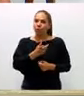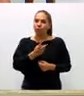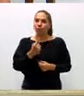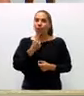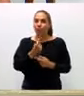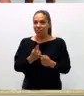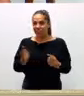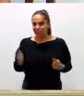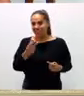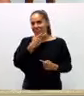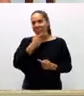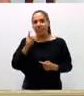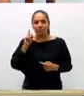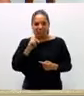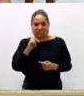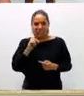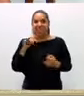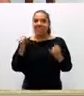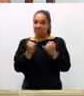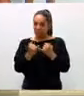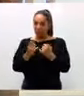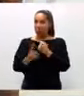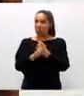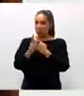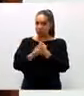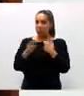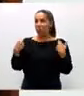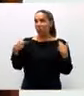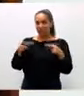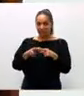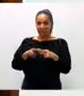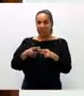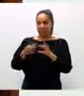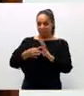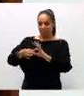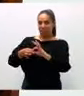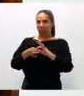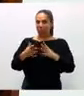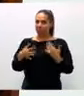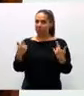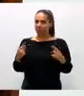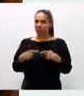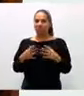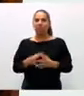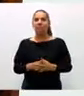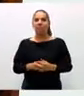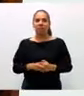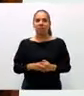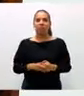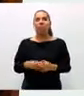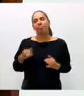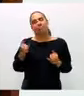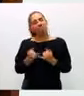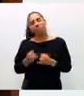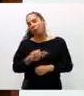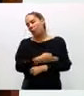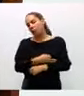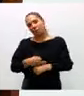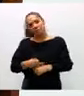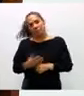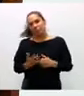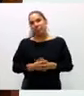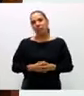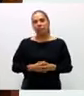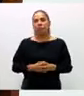las familias también decía, sí. ¿no? Sí, aquí es esta misma lógica de que tenemos que aprender todas